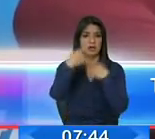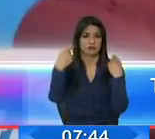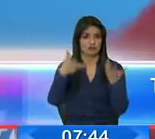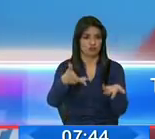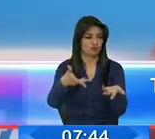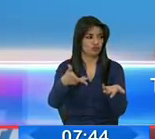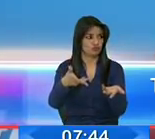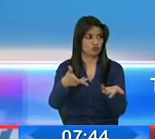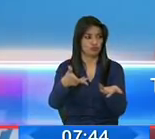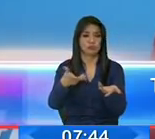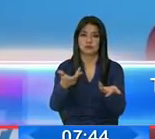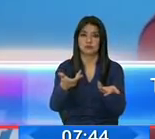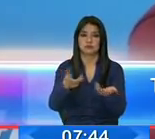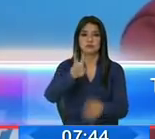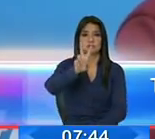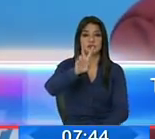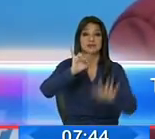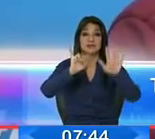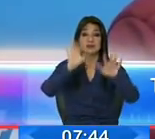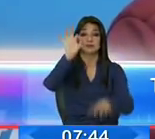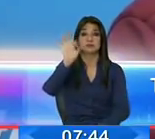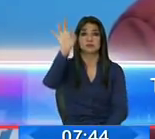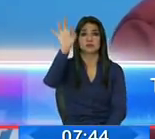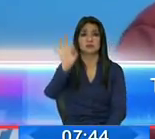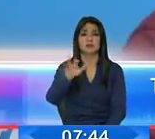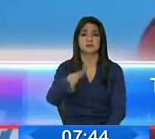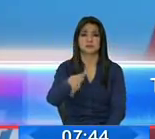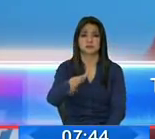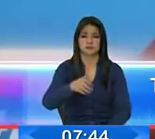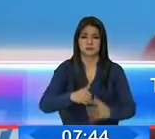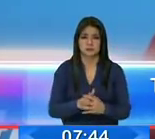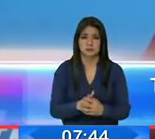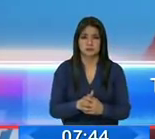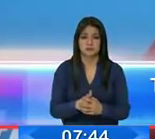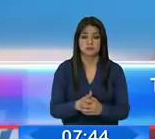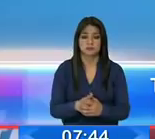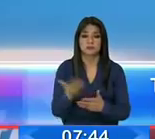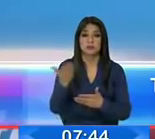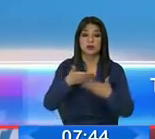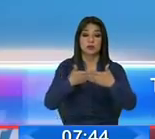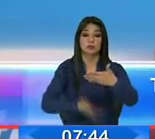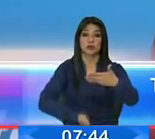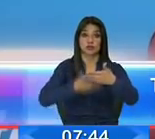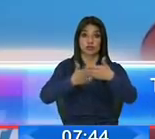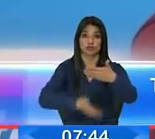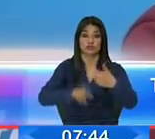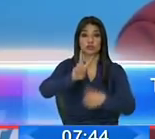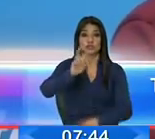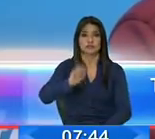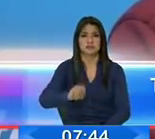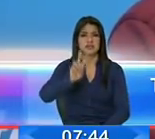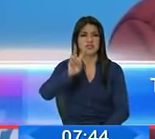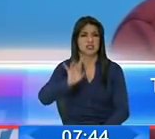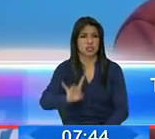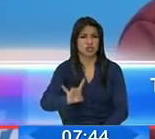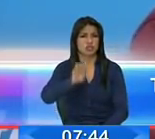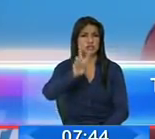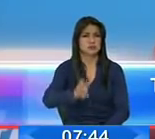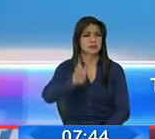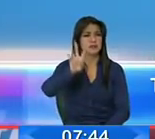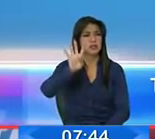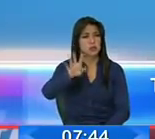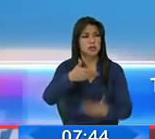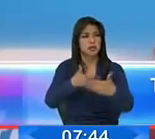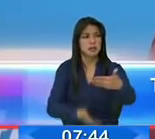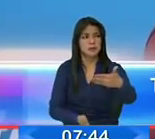están dando un rendimiento del 26% más o menos. Y los bonos de 2028, 2029 están